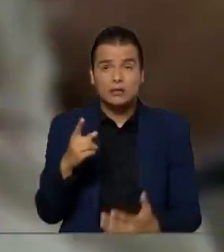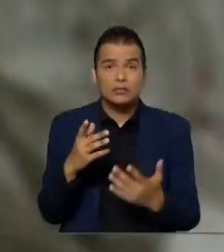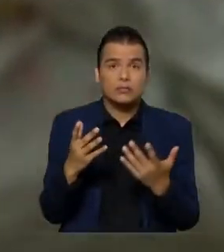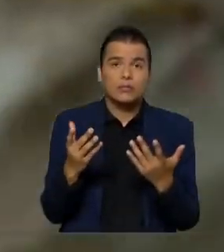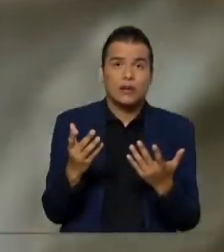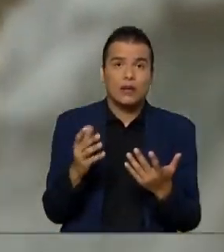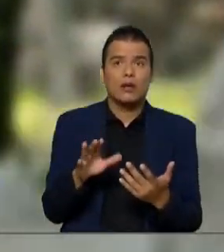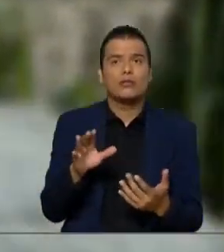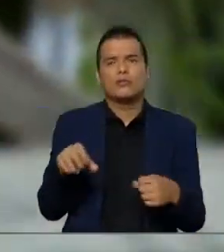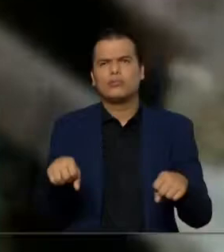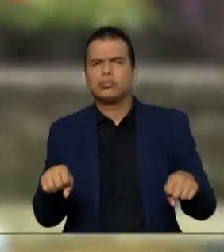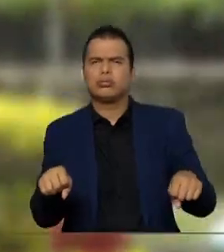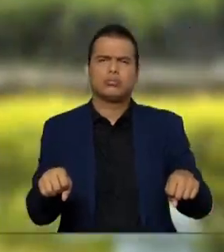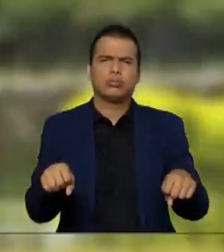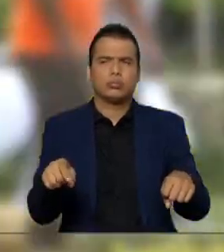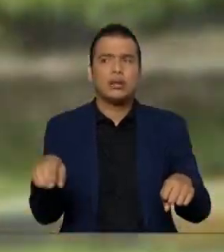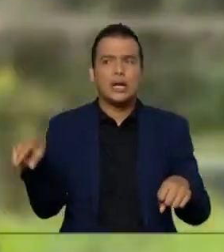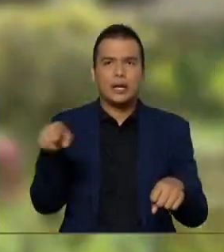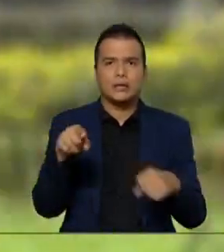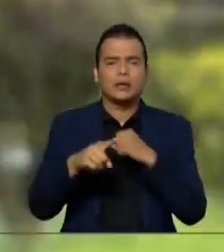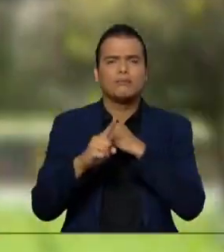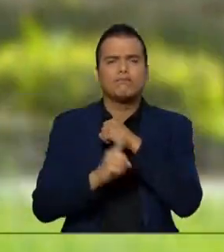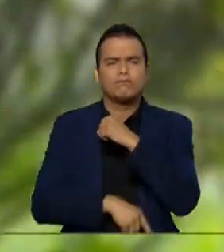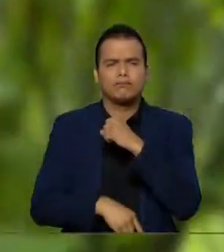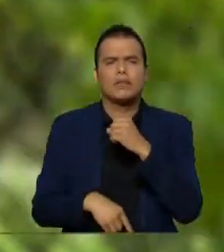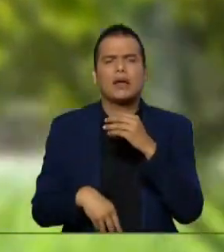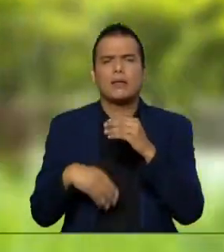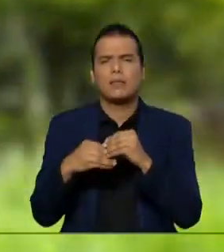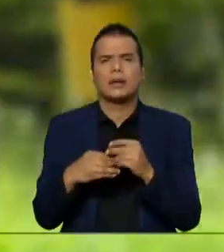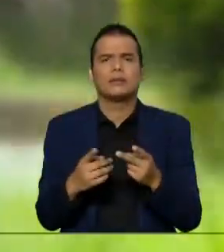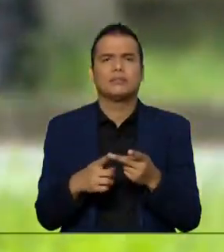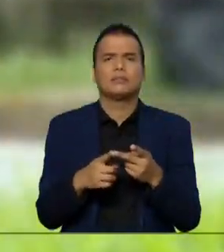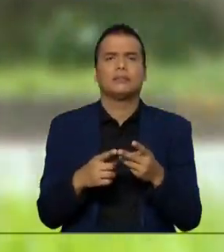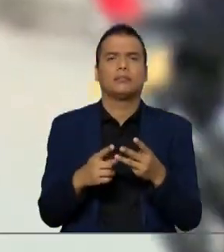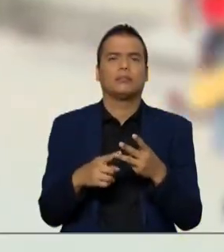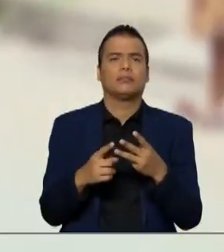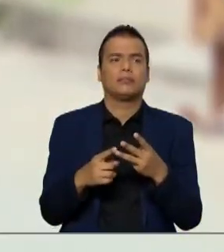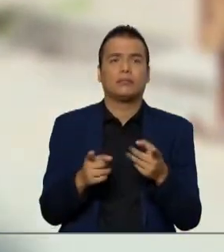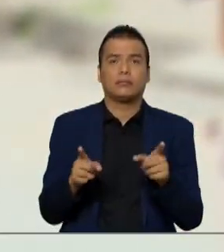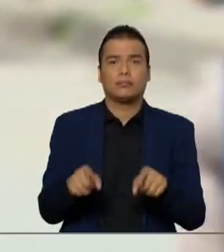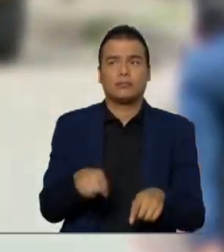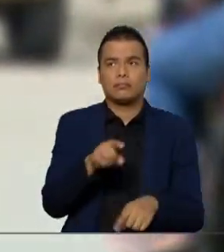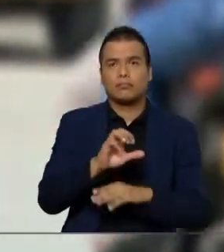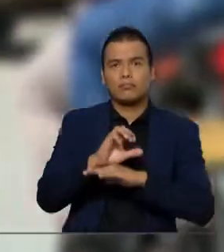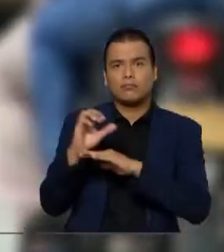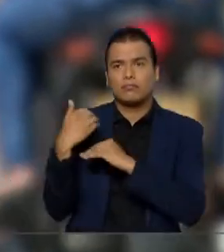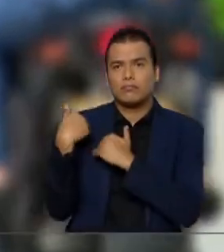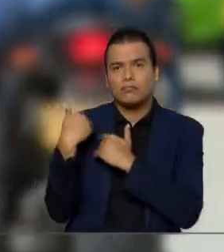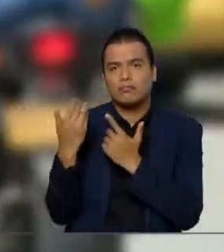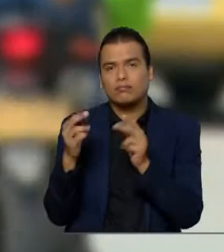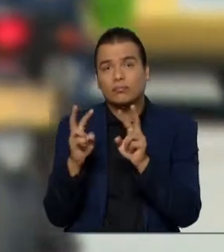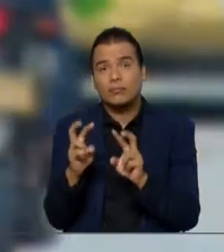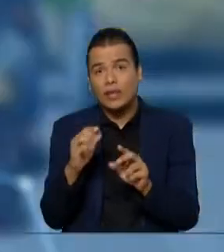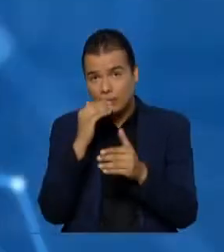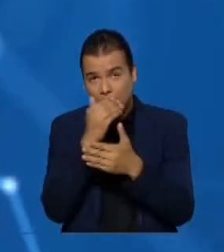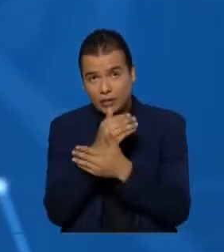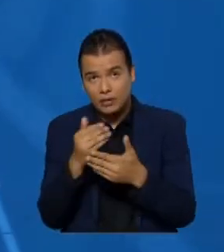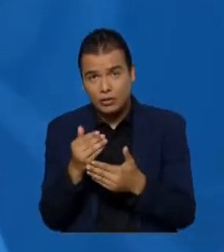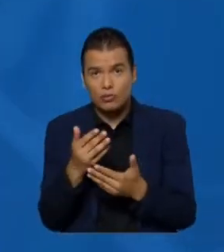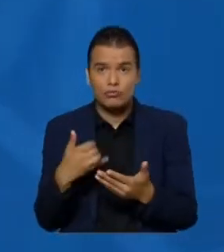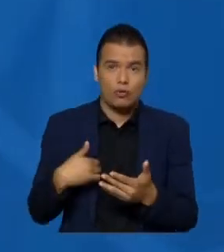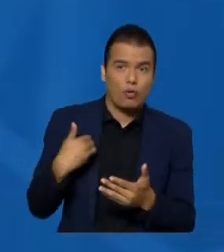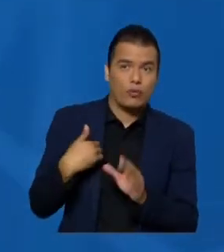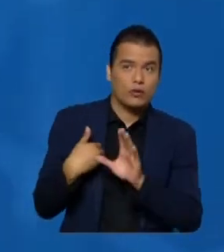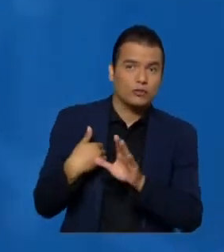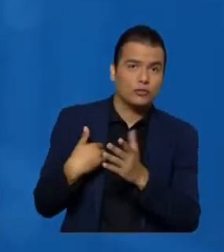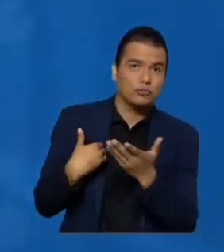con motociclistas, y se está revisando también el tema con los organismos competentes para los menores de edad. Edwin, ¿cuál es la sanción